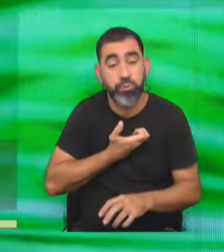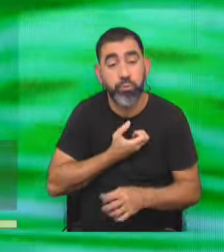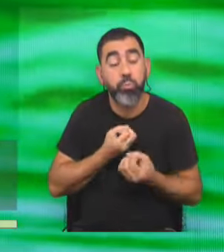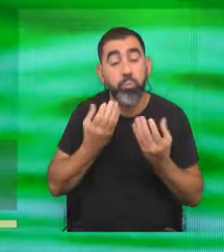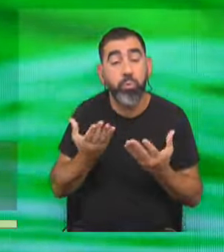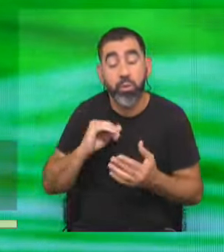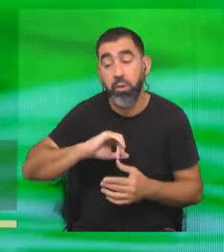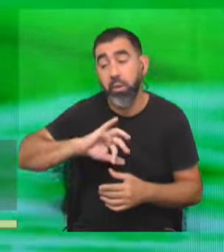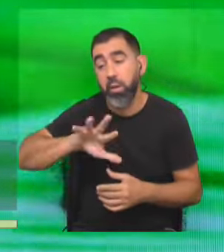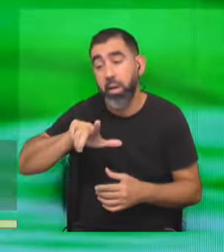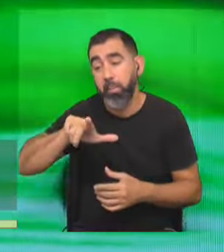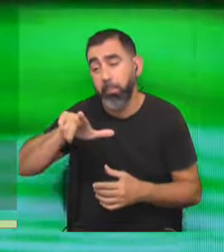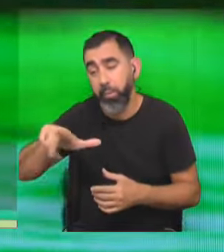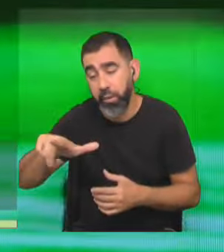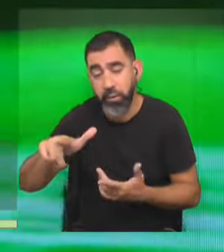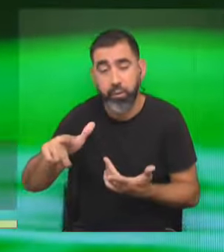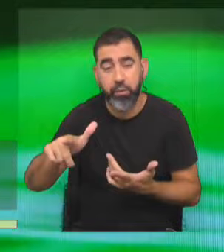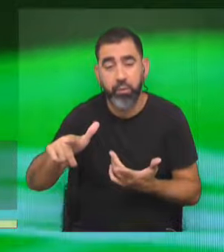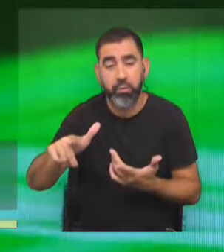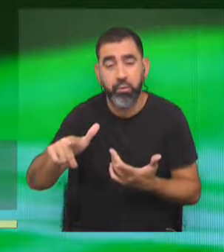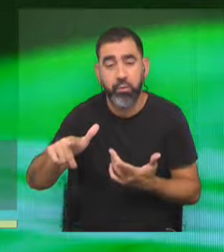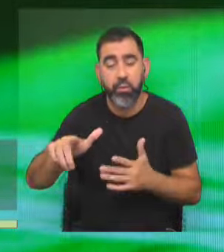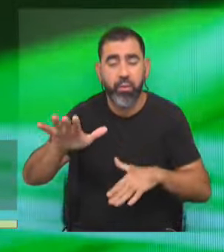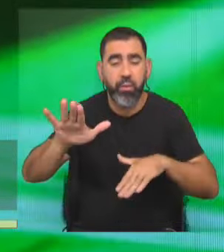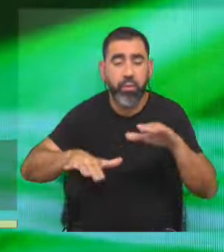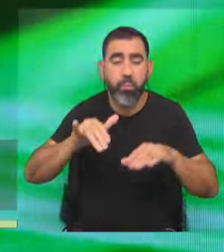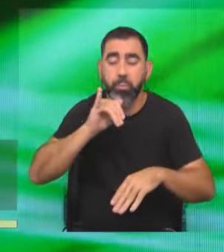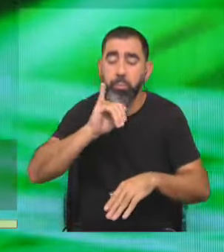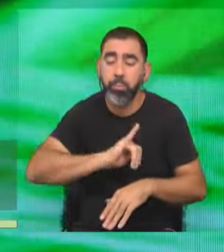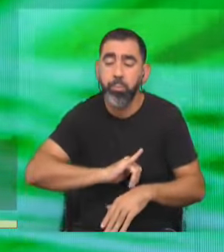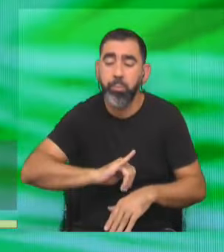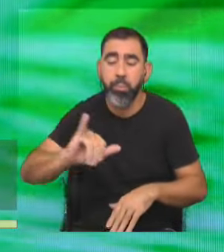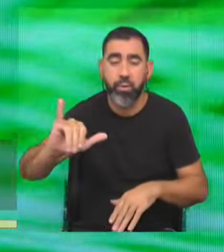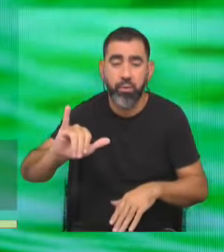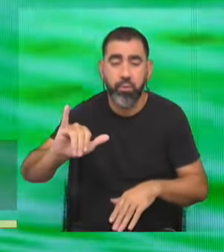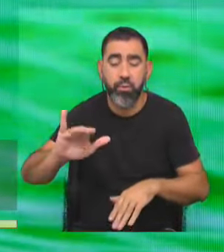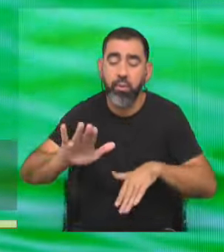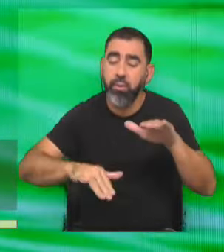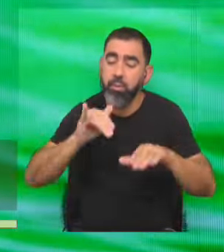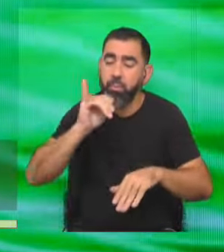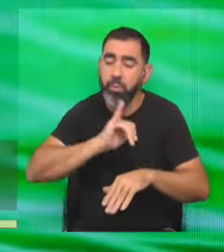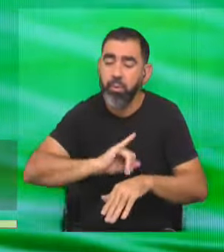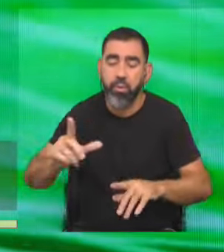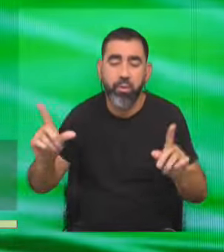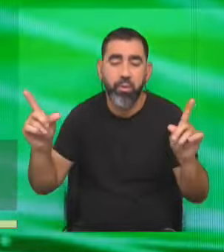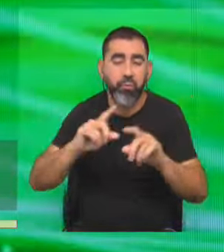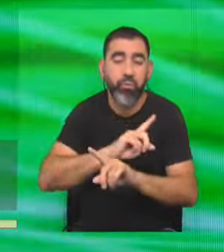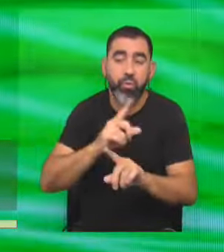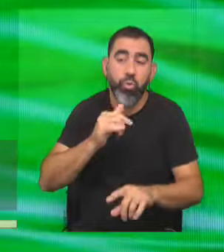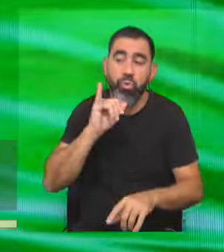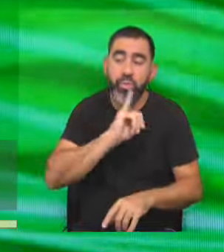porque las rapiñas este Bueno hay depende de las denuncias depende mucho de la denuncia es difícil no